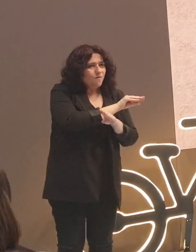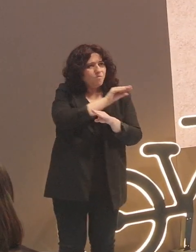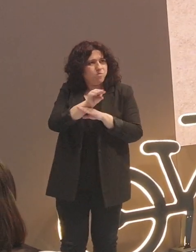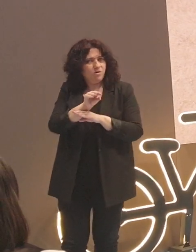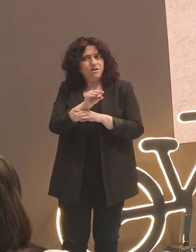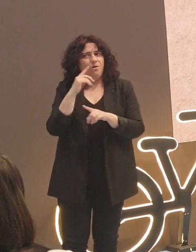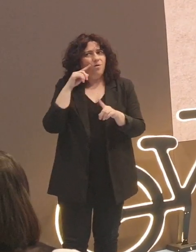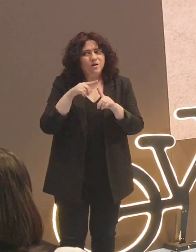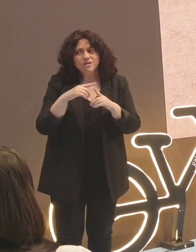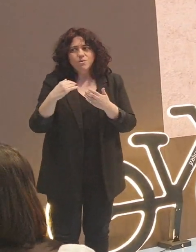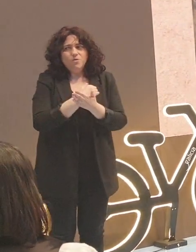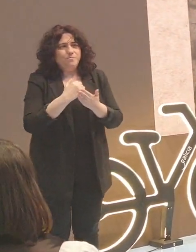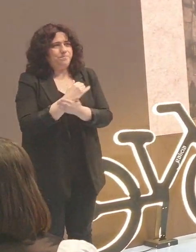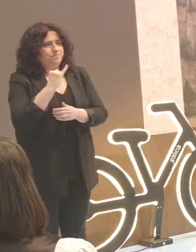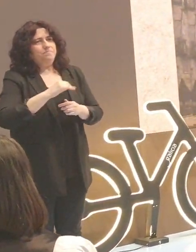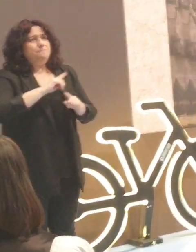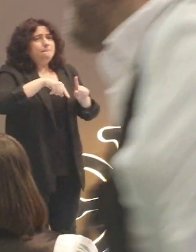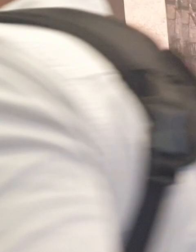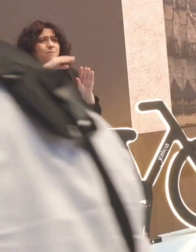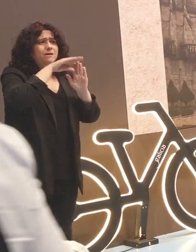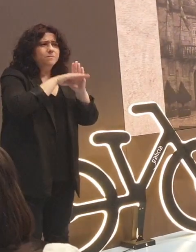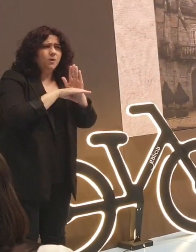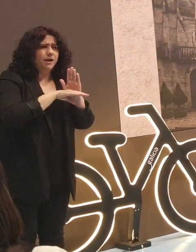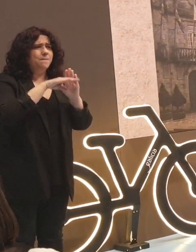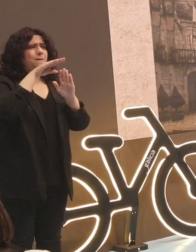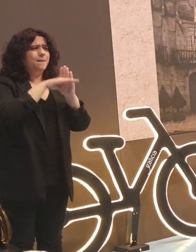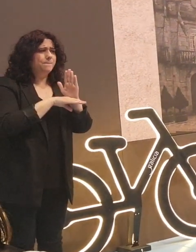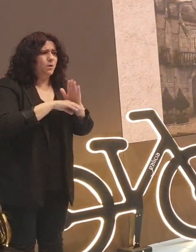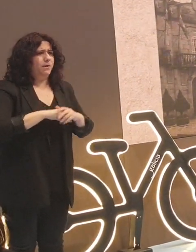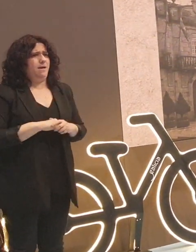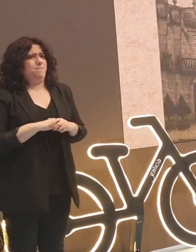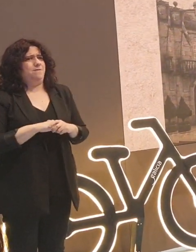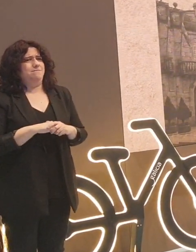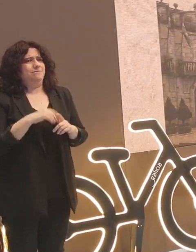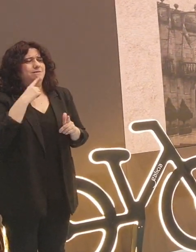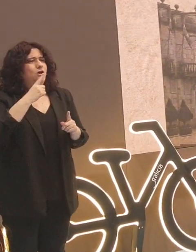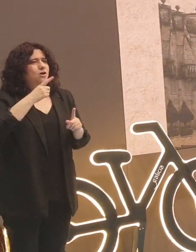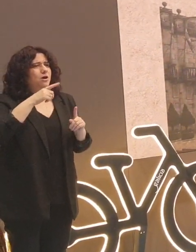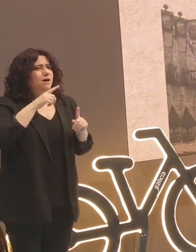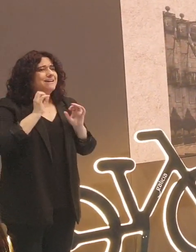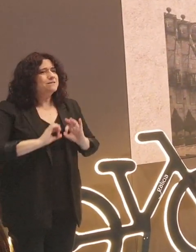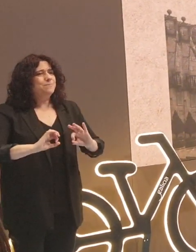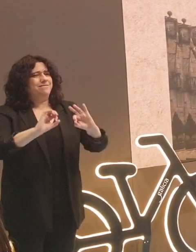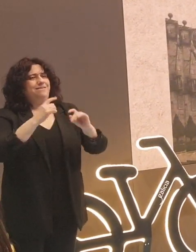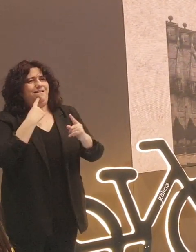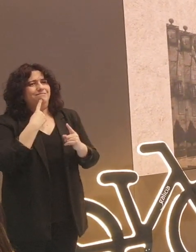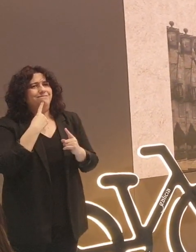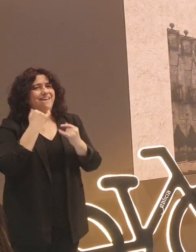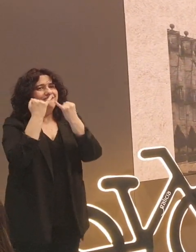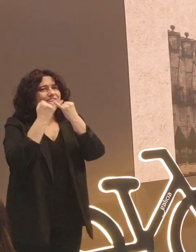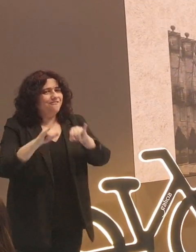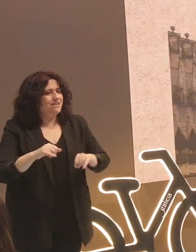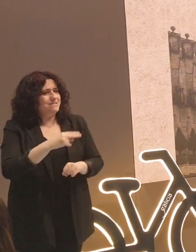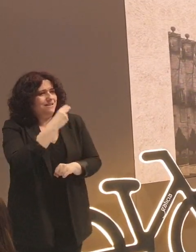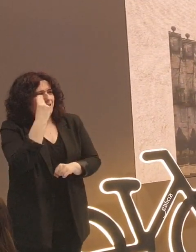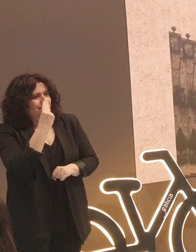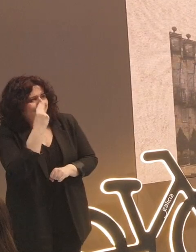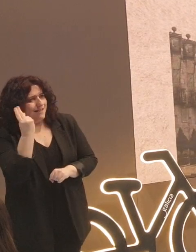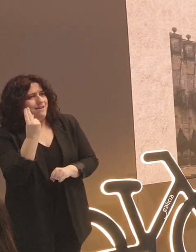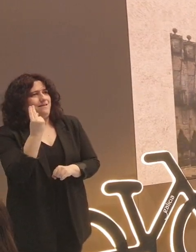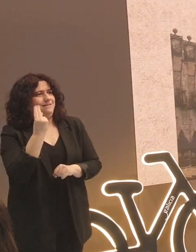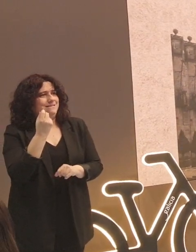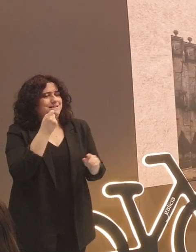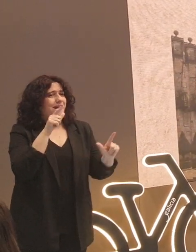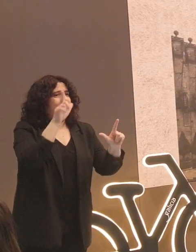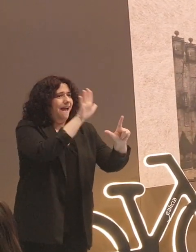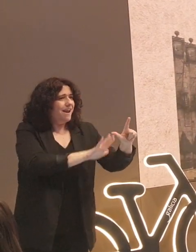y también con un programa que nos gusta mucho, ¿no?, que es este que tenemos aquí, que es la declaración de fiesta de interés nacional o internacional,